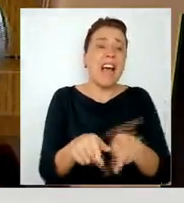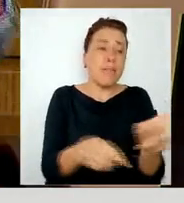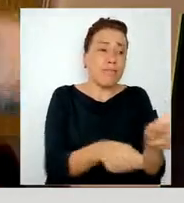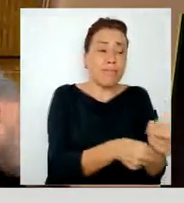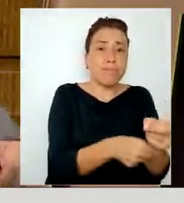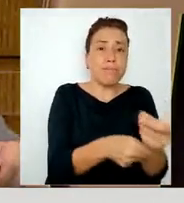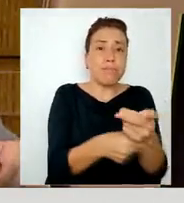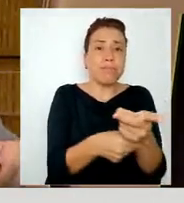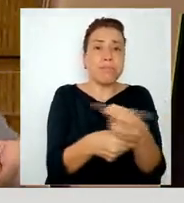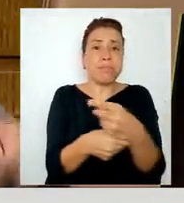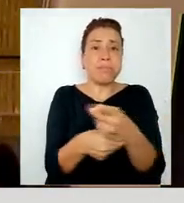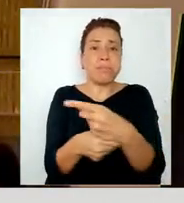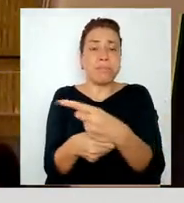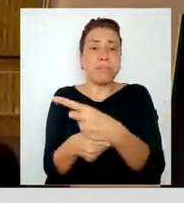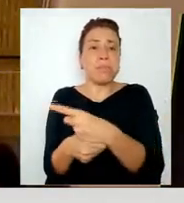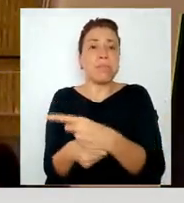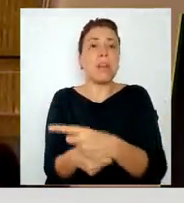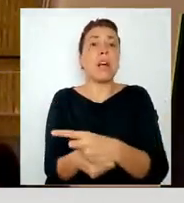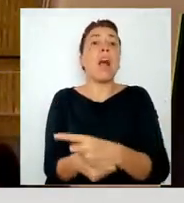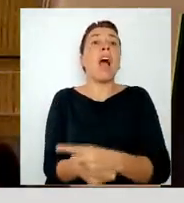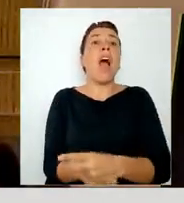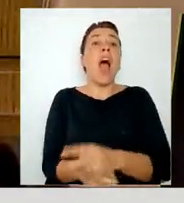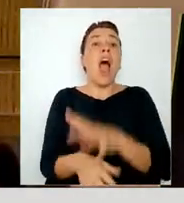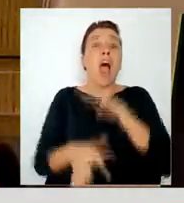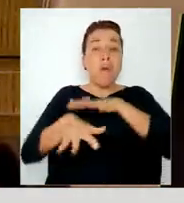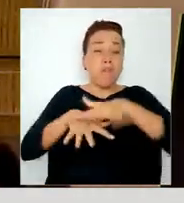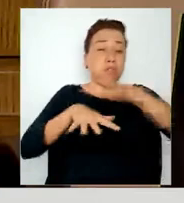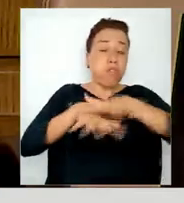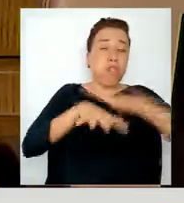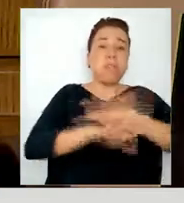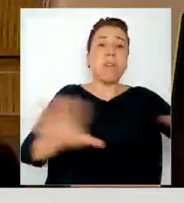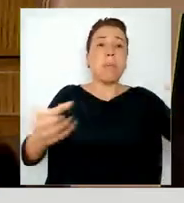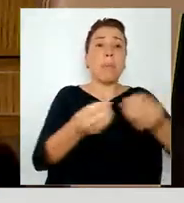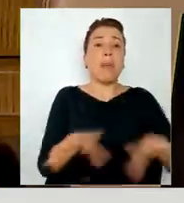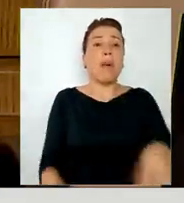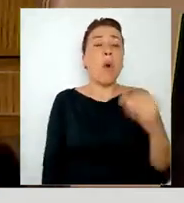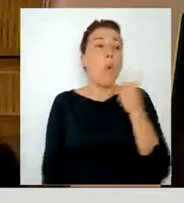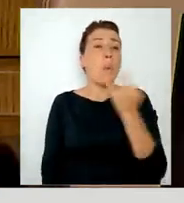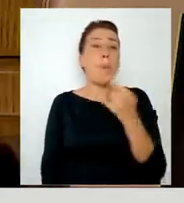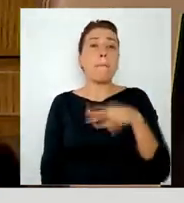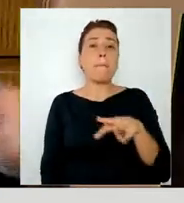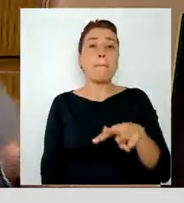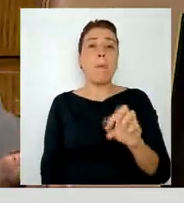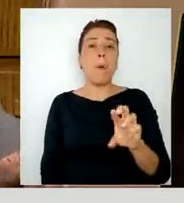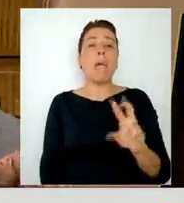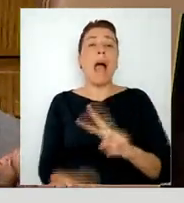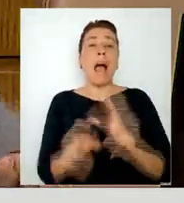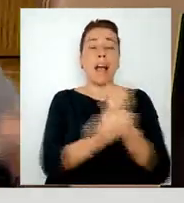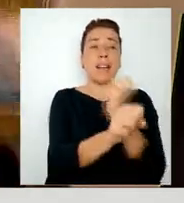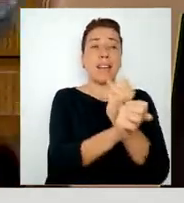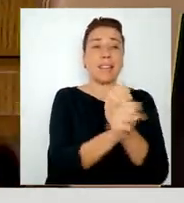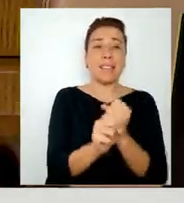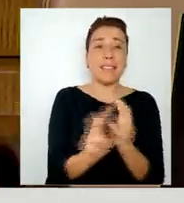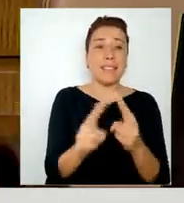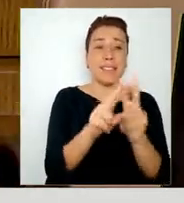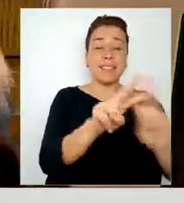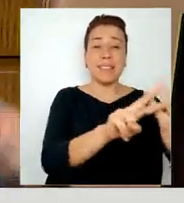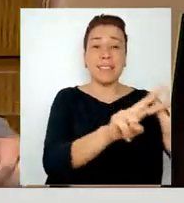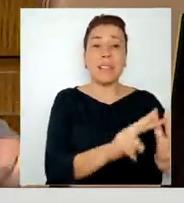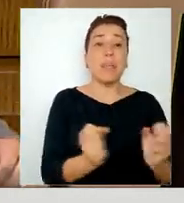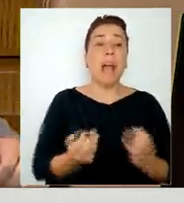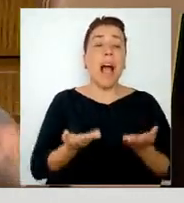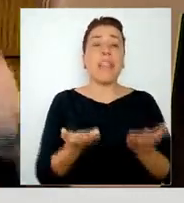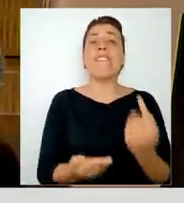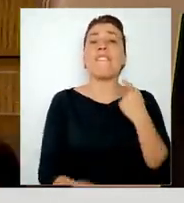llevó el río y se perdieron es urgente que el Mob lleva a cabo las obras necesarias que permitan atender a las familias afectadas a